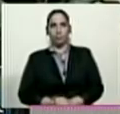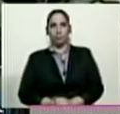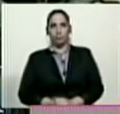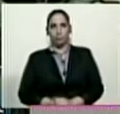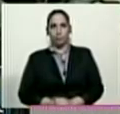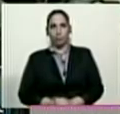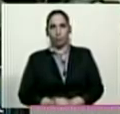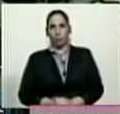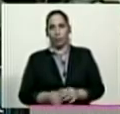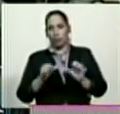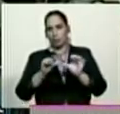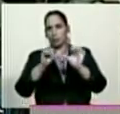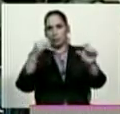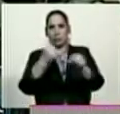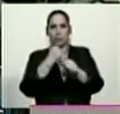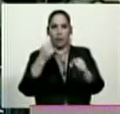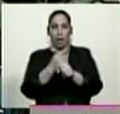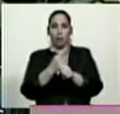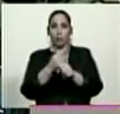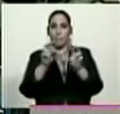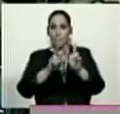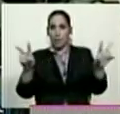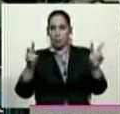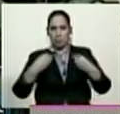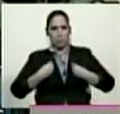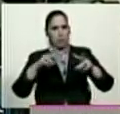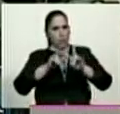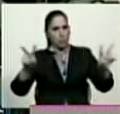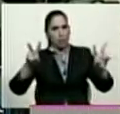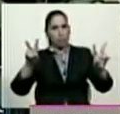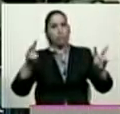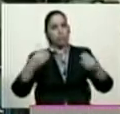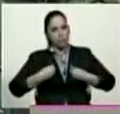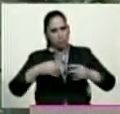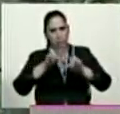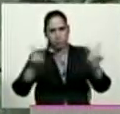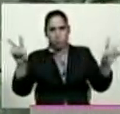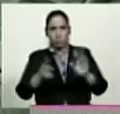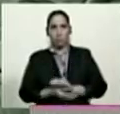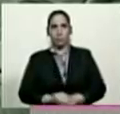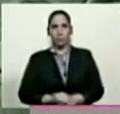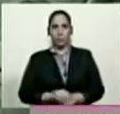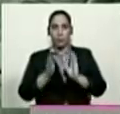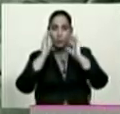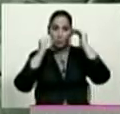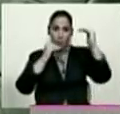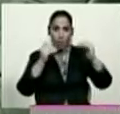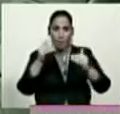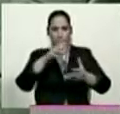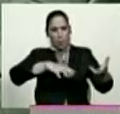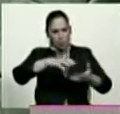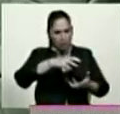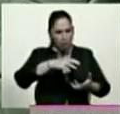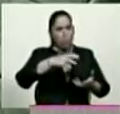Vamos a seguir laborando en paz, estudiando en paz, viviendo en paz, atendiendo los problemas que